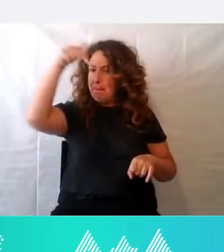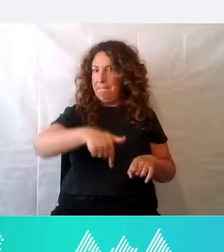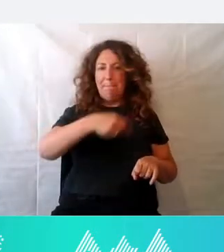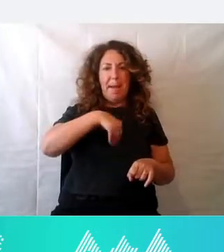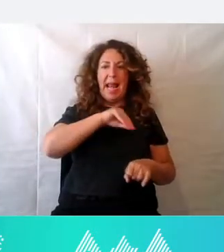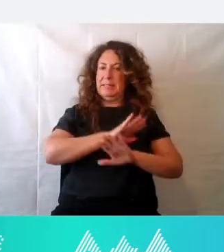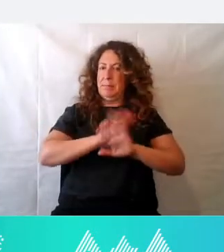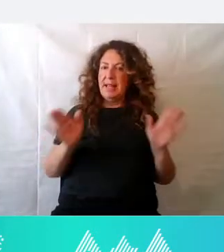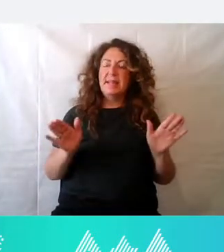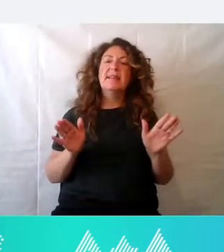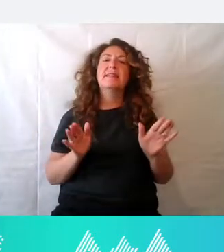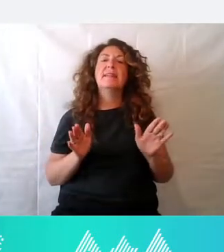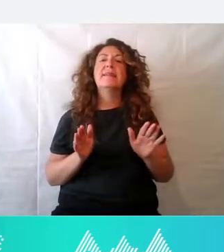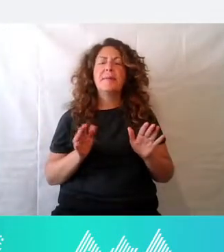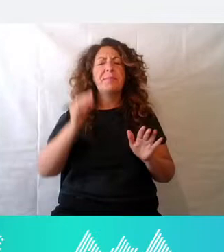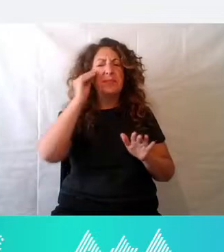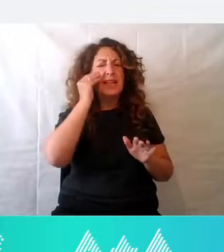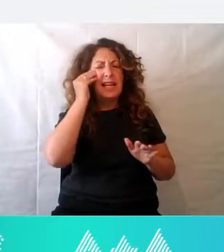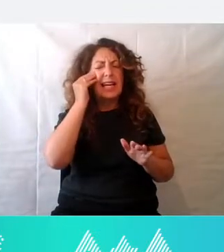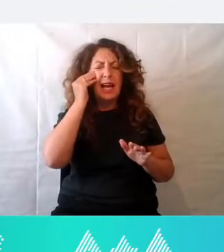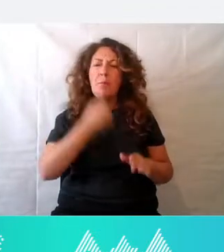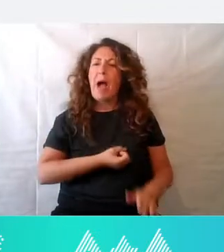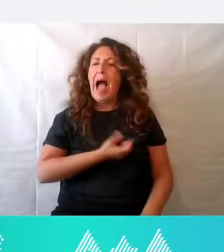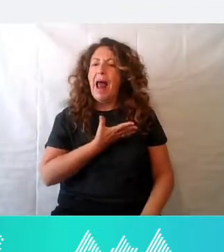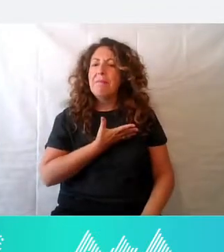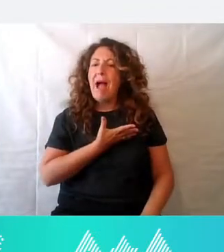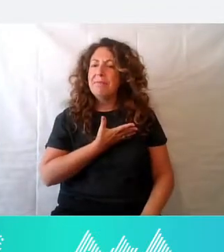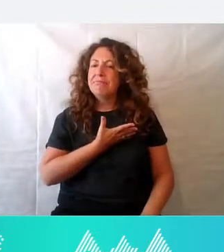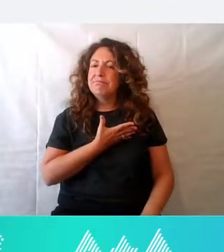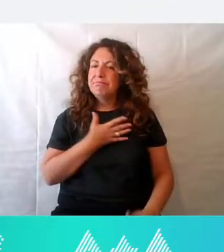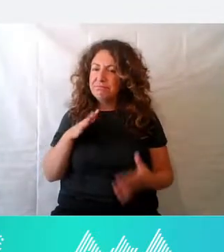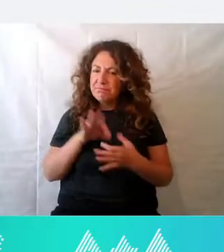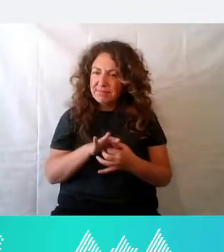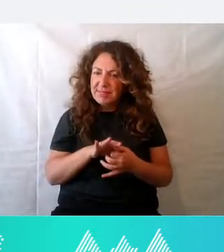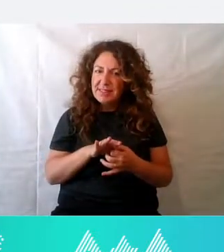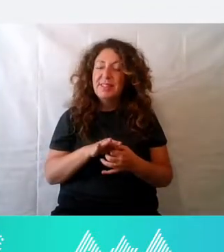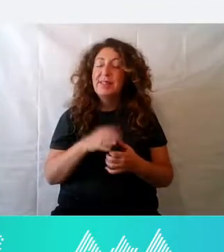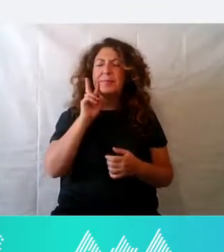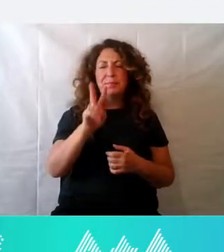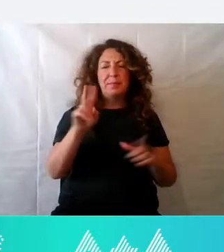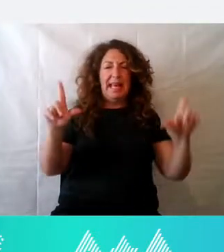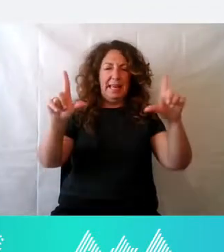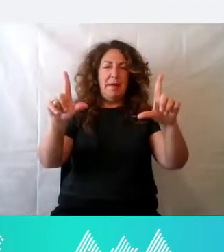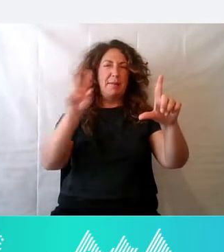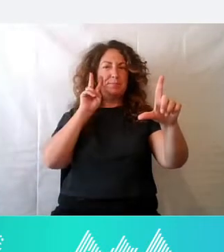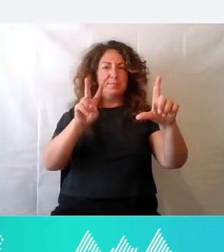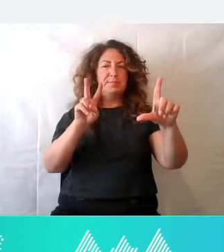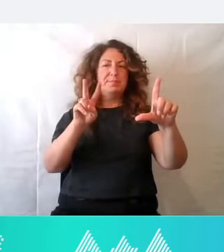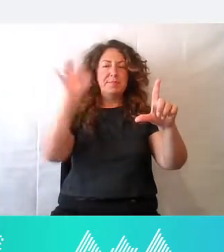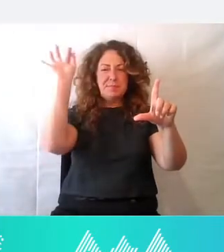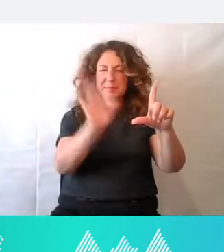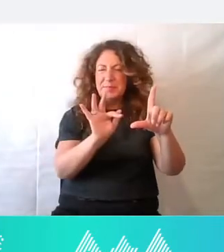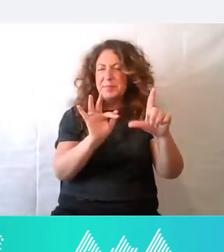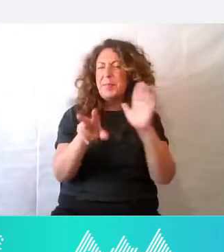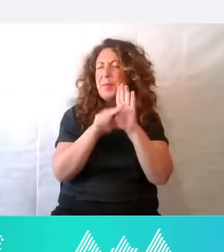que tienen mucha alma entonces en ese sentido me gustaría que vale más una imagen que mil palabras que podamos ver este es el breve vídeo que explica el